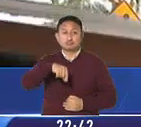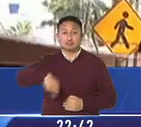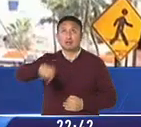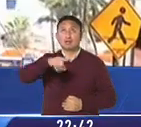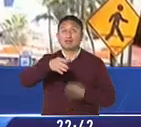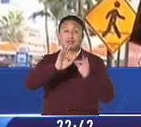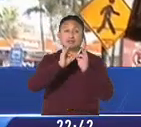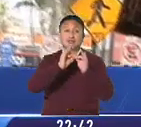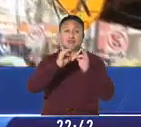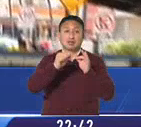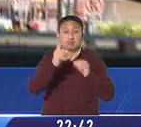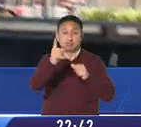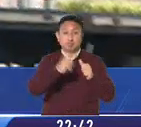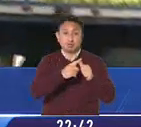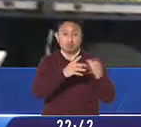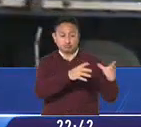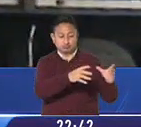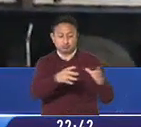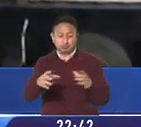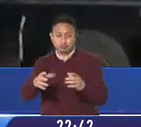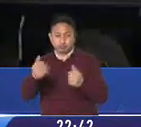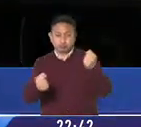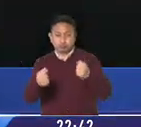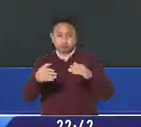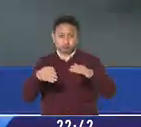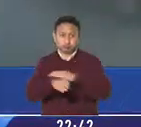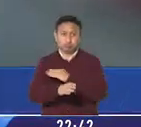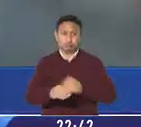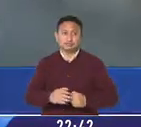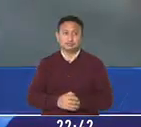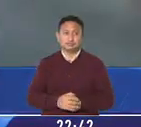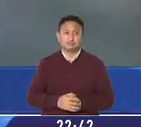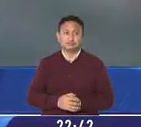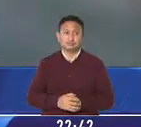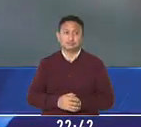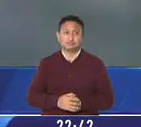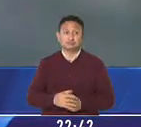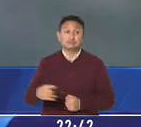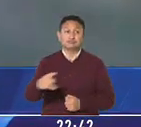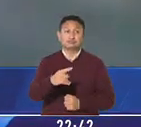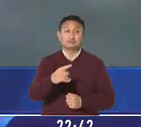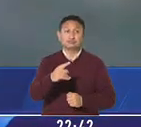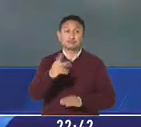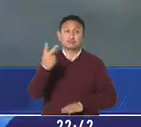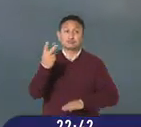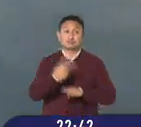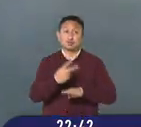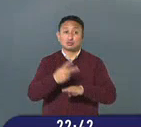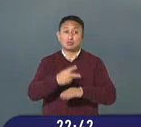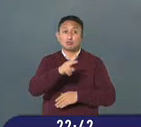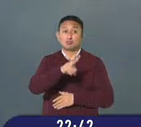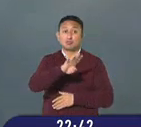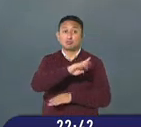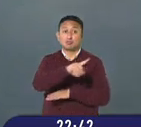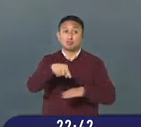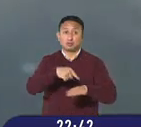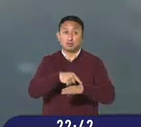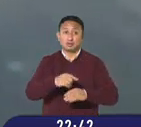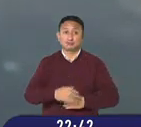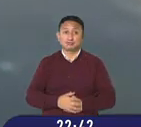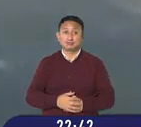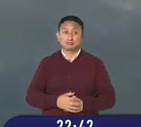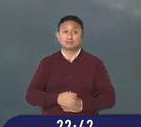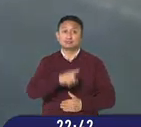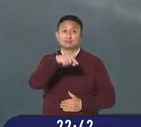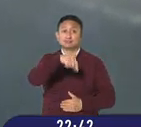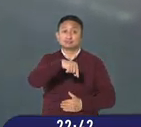propósito de retirar el contenedor y el vehículo pesado. Este es el segundo siniestro en menos de 24 horas, en el